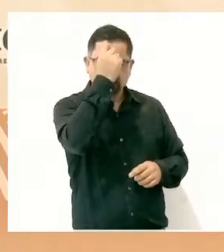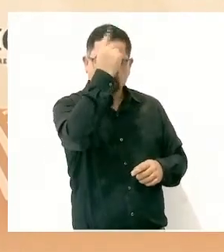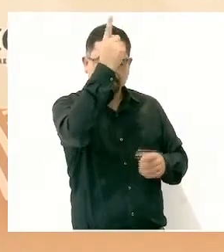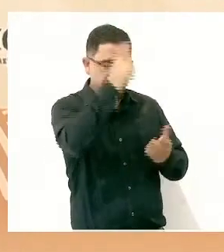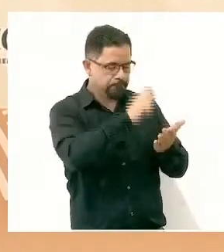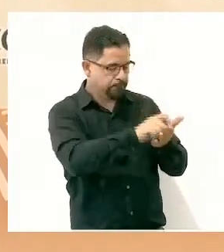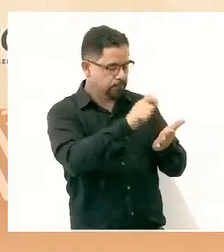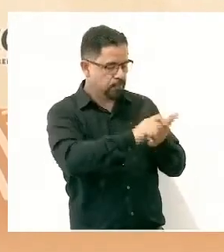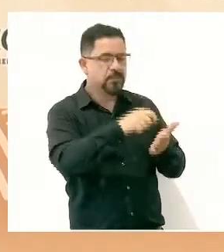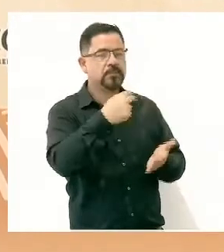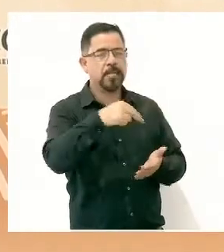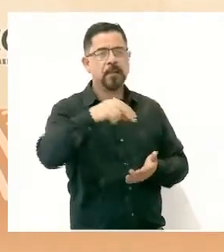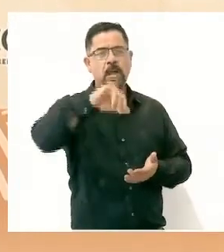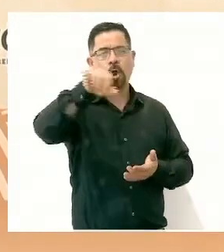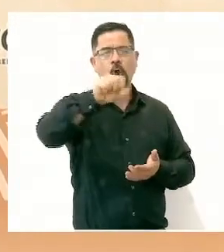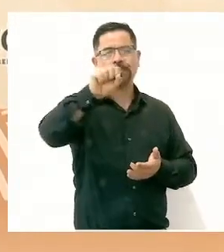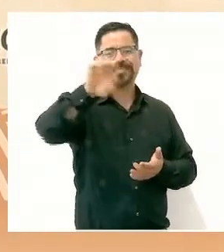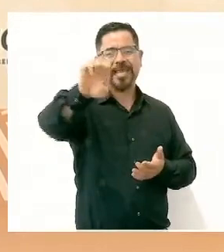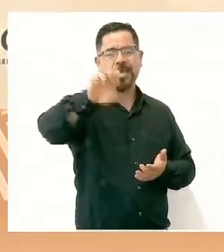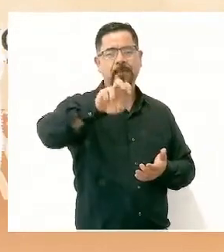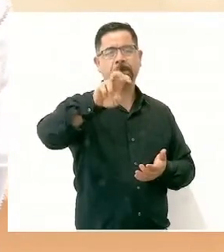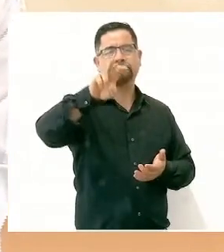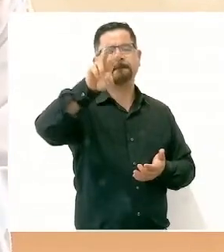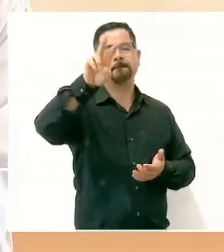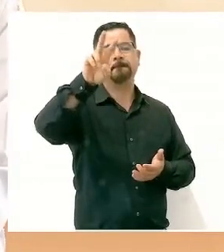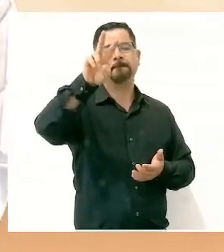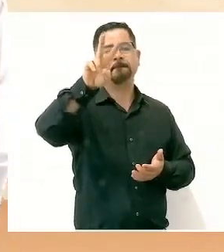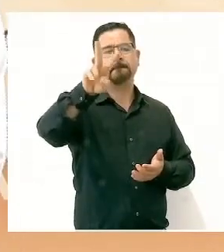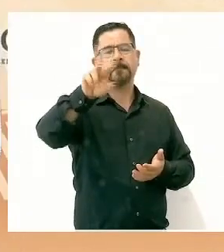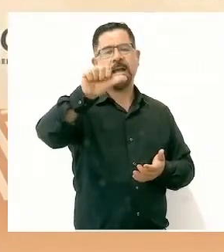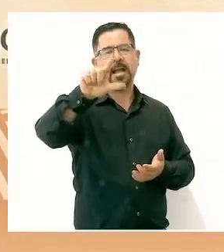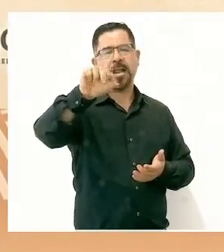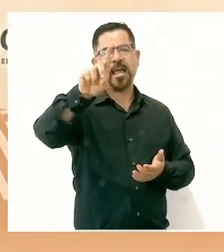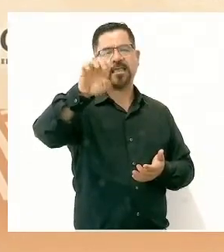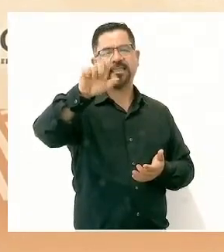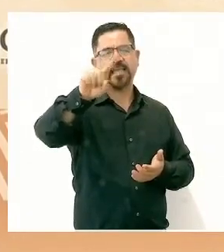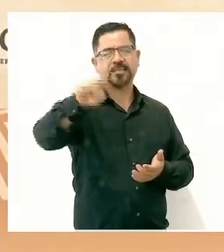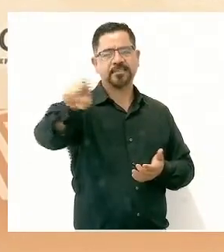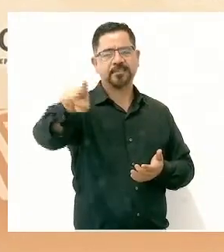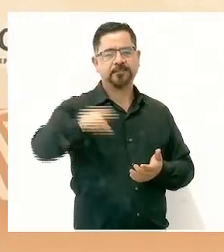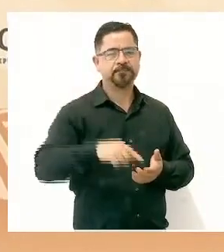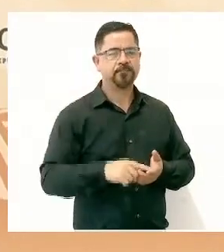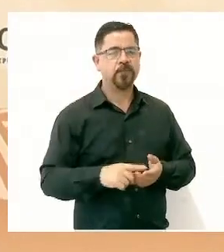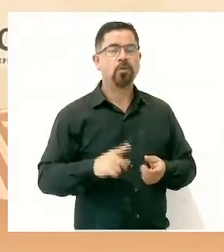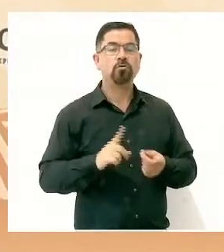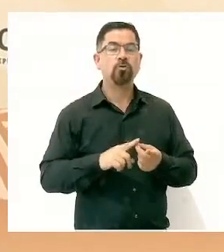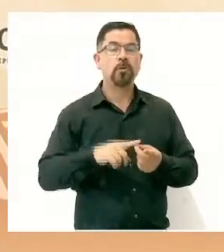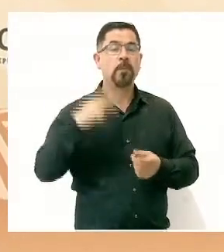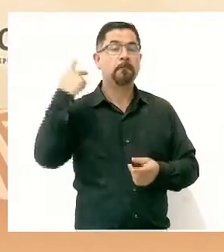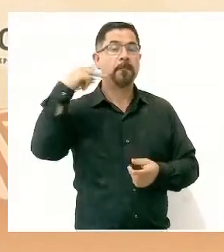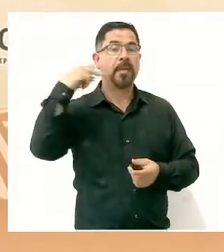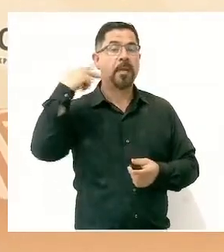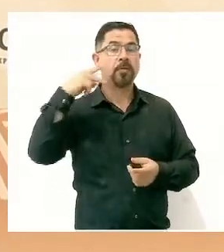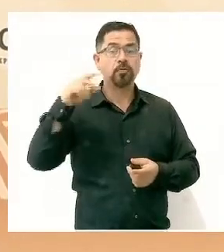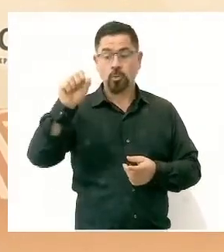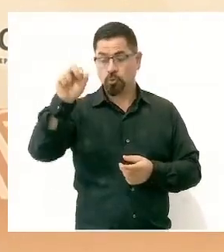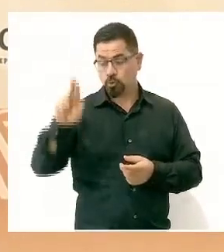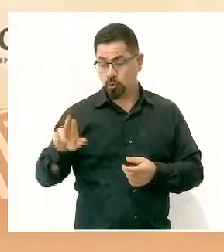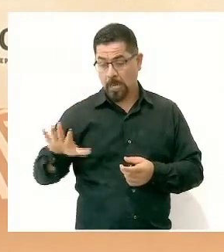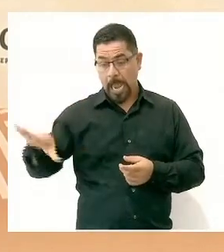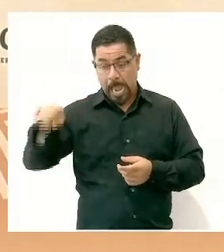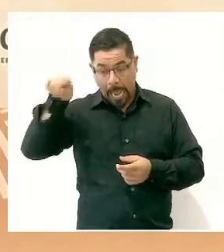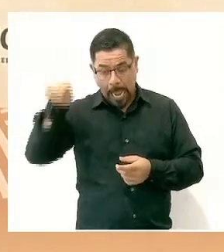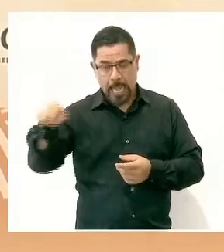José Valadez sobre el inicio de la revolución en el sur de Veracruz, cuando